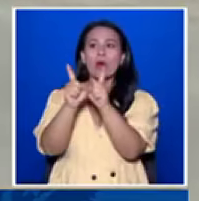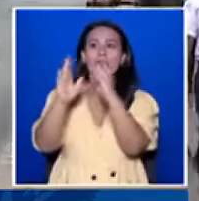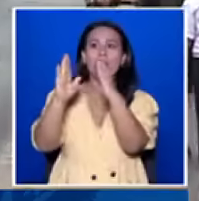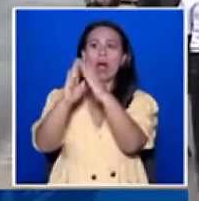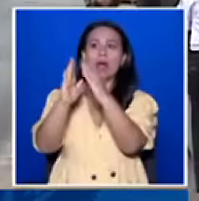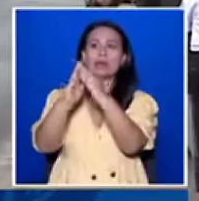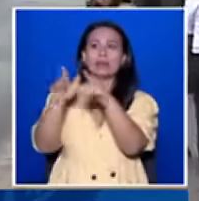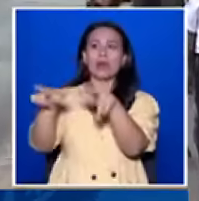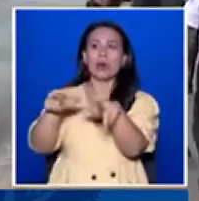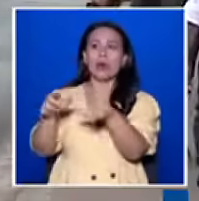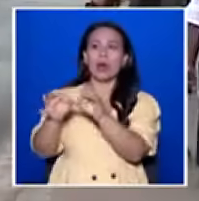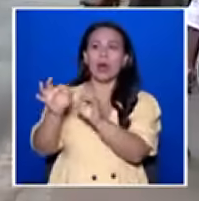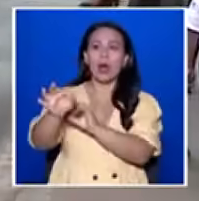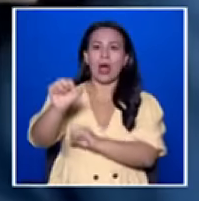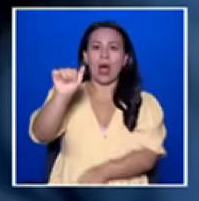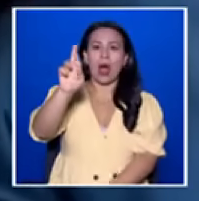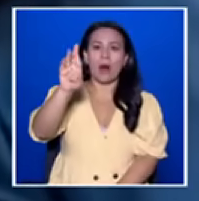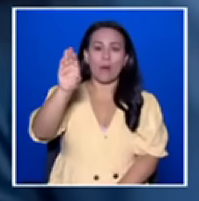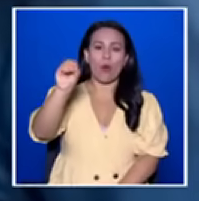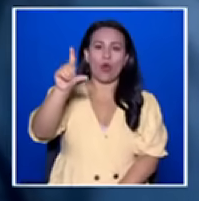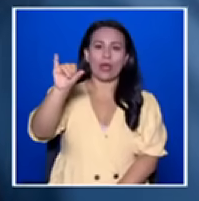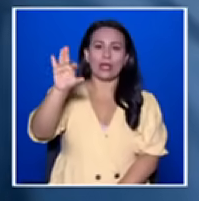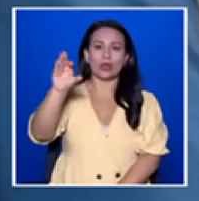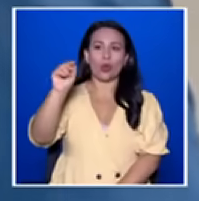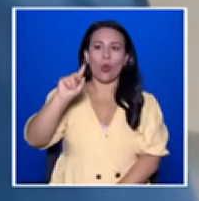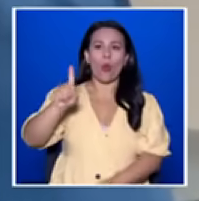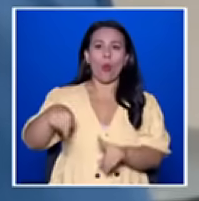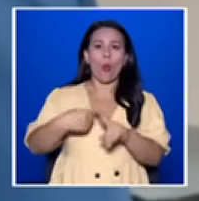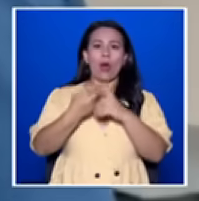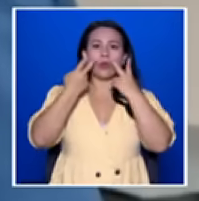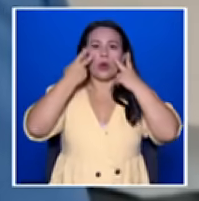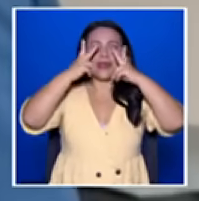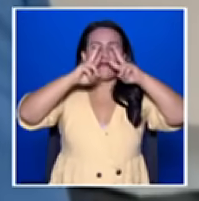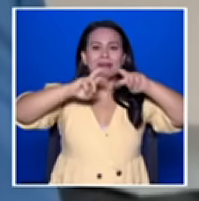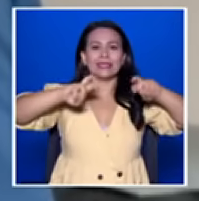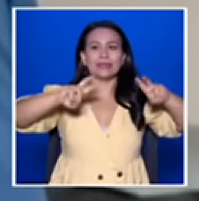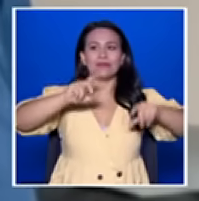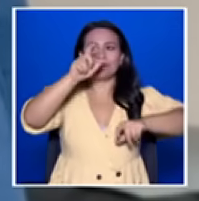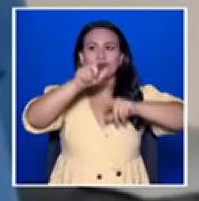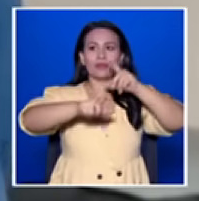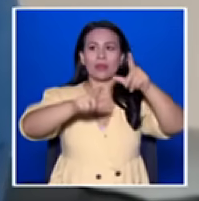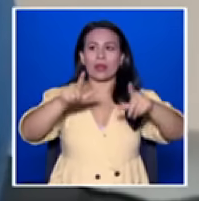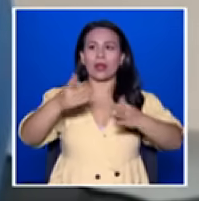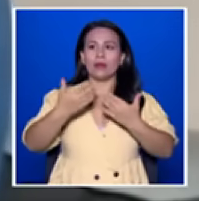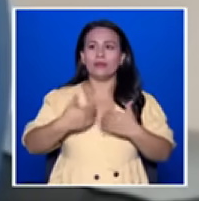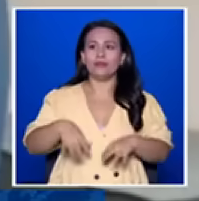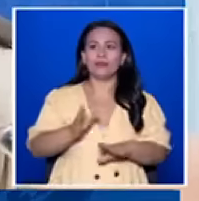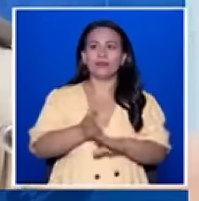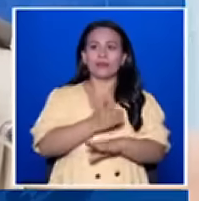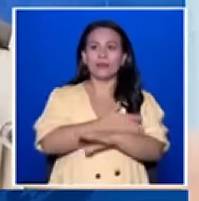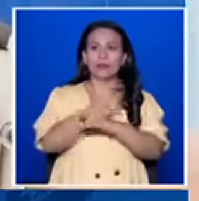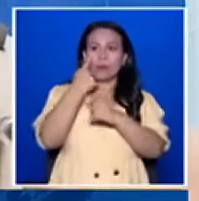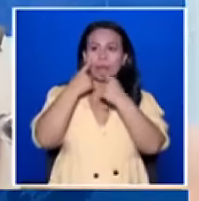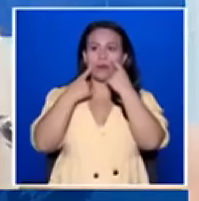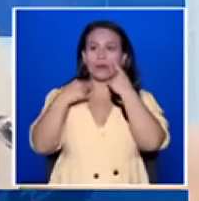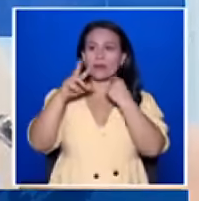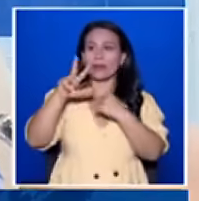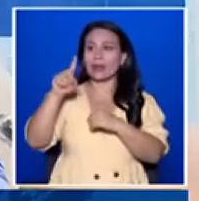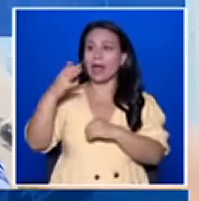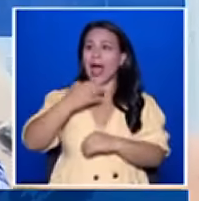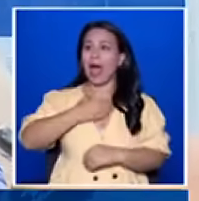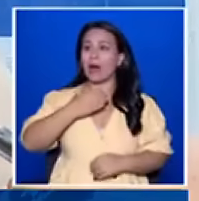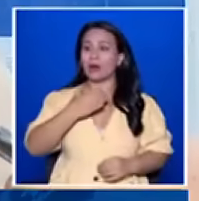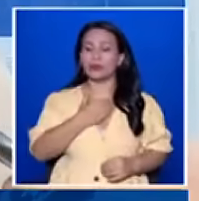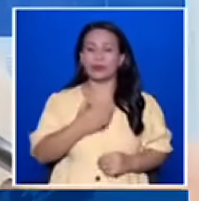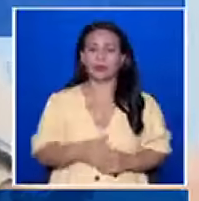sector El Arbolito, en el cantón Durán, cuando investigaban otro caso. Por un caso que se produjo el 31 de agosto de este año en el sector